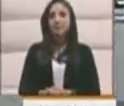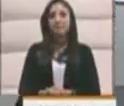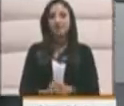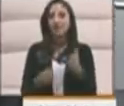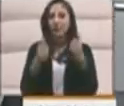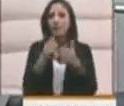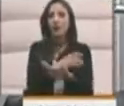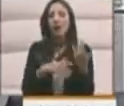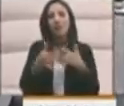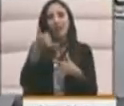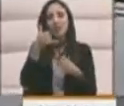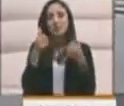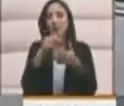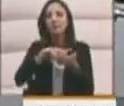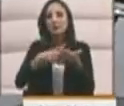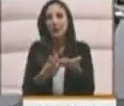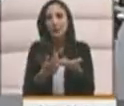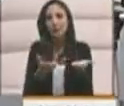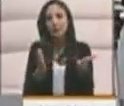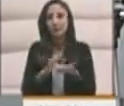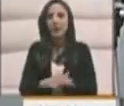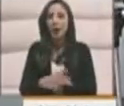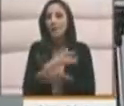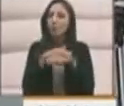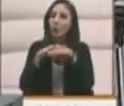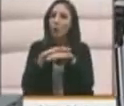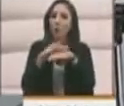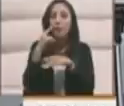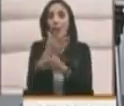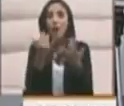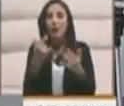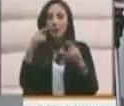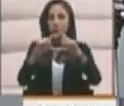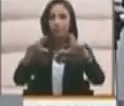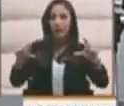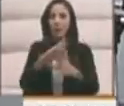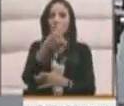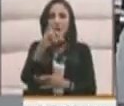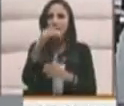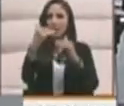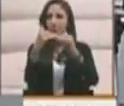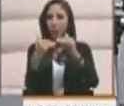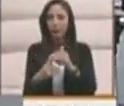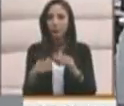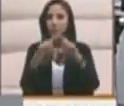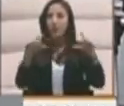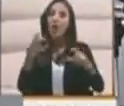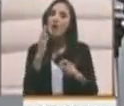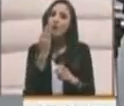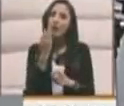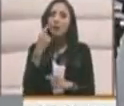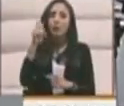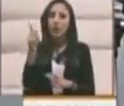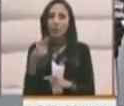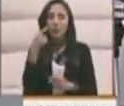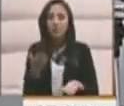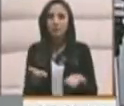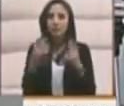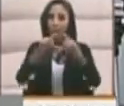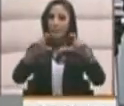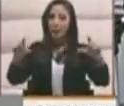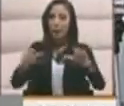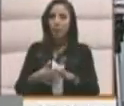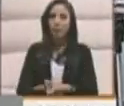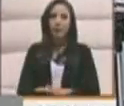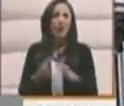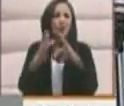ver a través de Periscope con arroba MA Pérez Pirela. Y nos pueden ver a través de Facebook con La Iguana TV. Todo lo